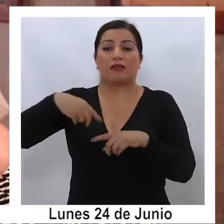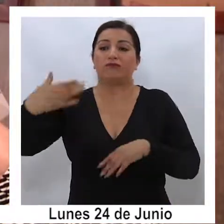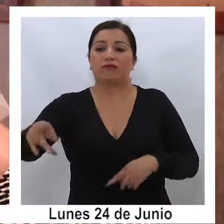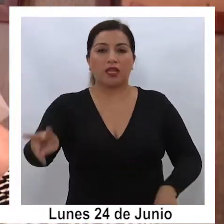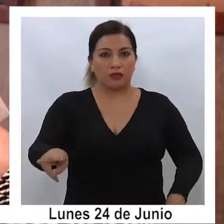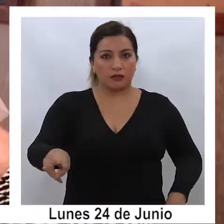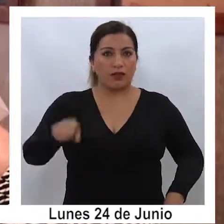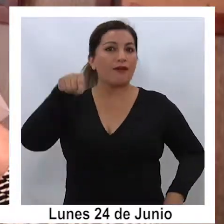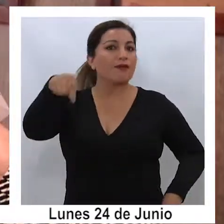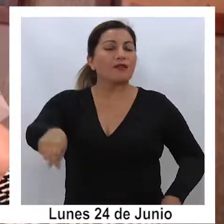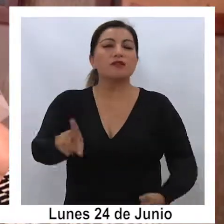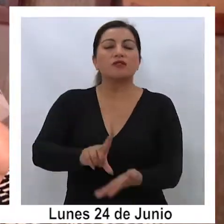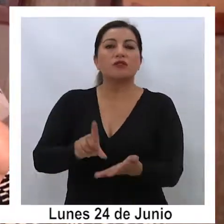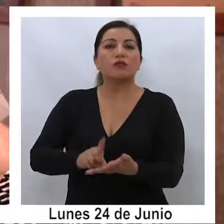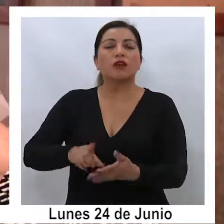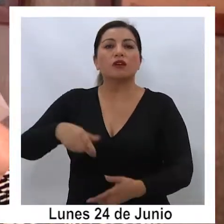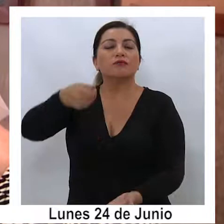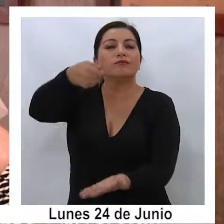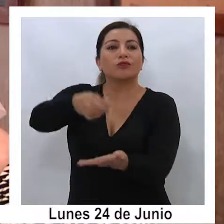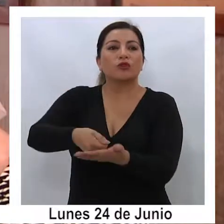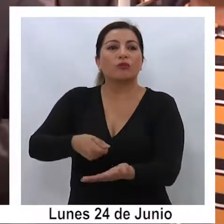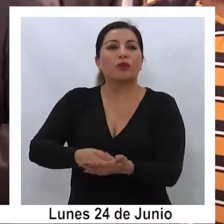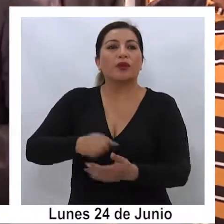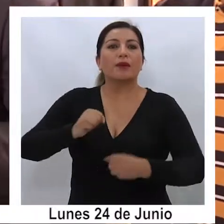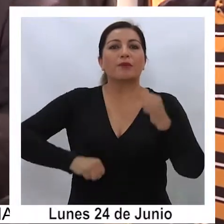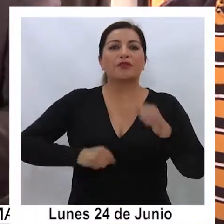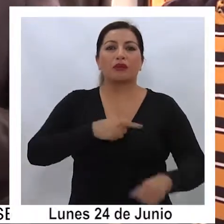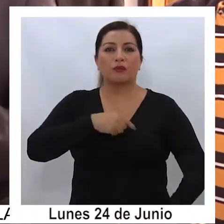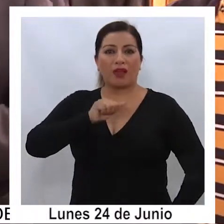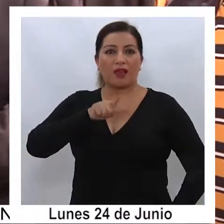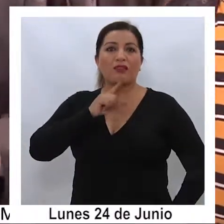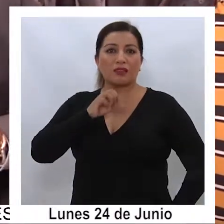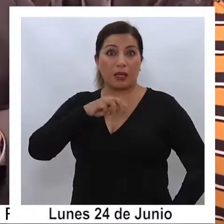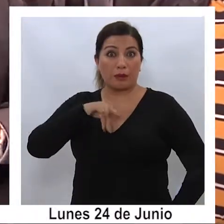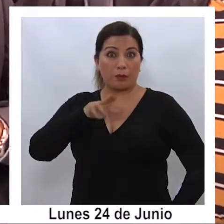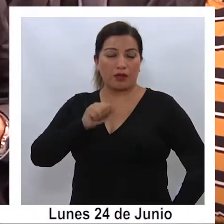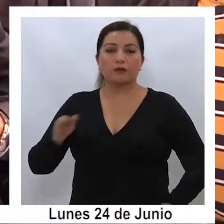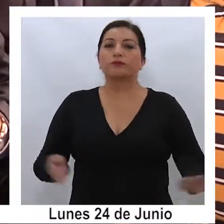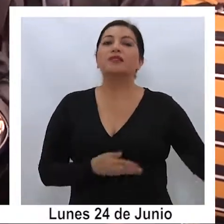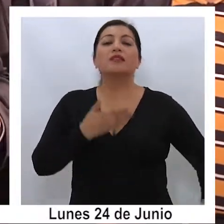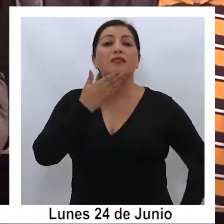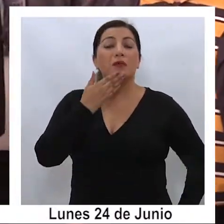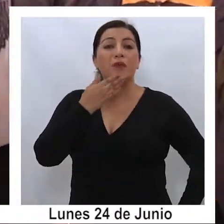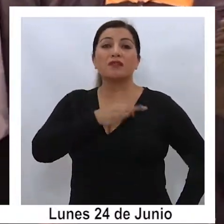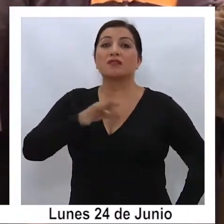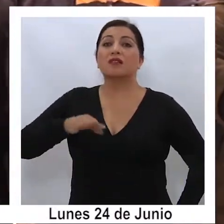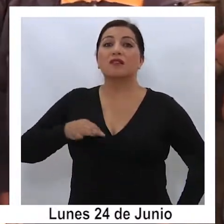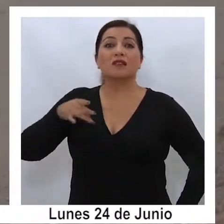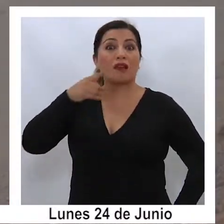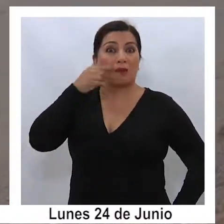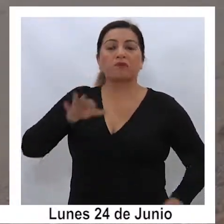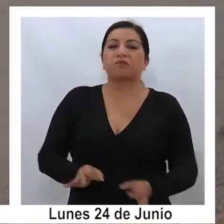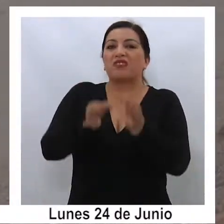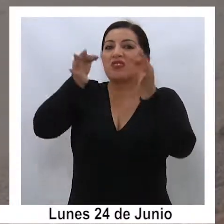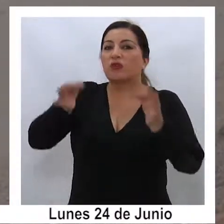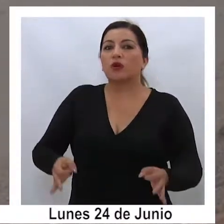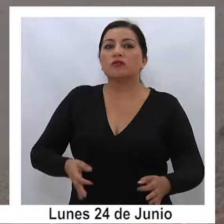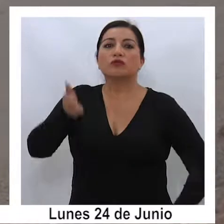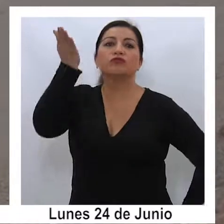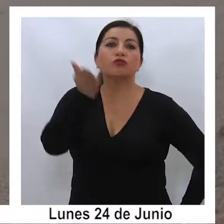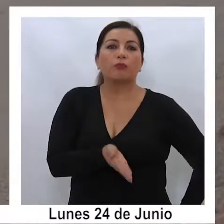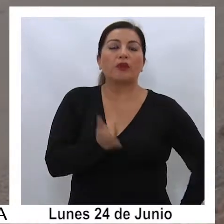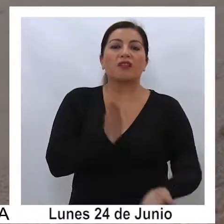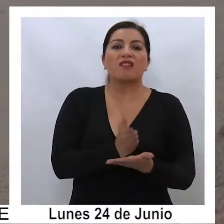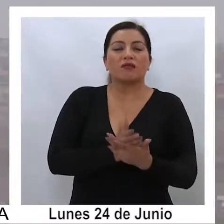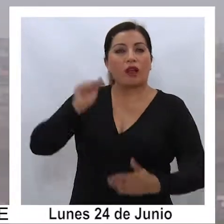Este terreno lo adquirió la empresa Altamira. Así mismo se propuso al Seremis de Educación que se suspendan las clases en